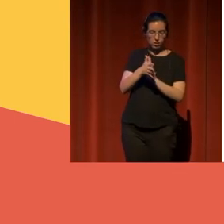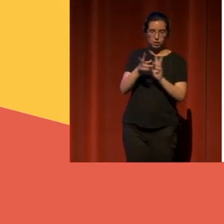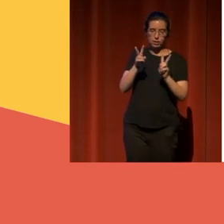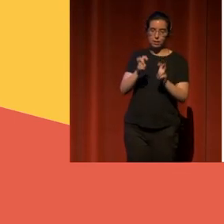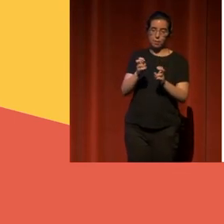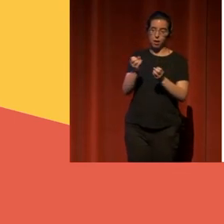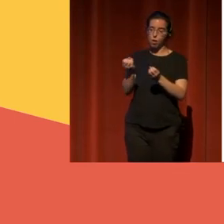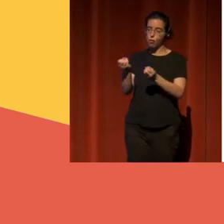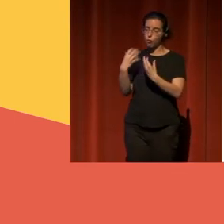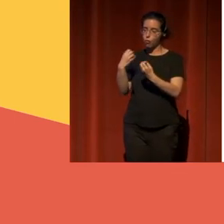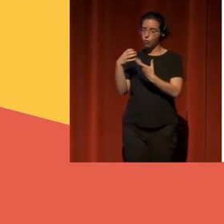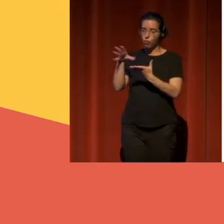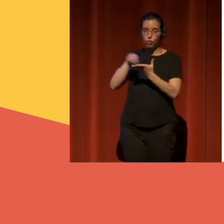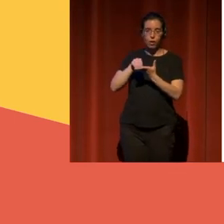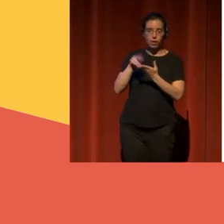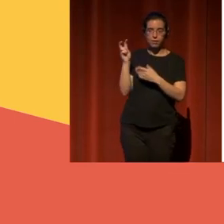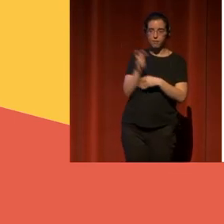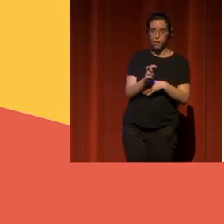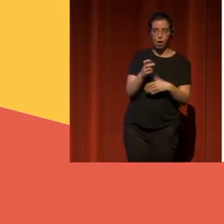fiables,